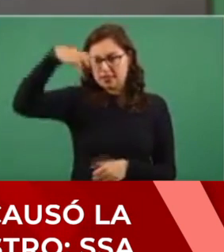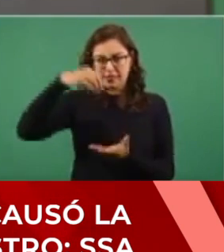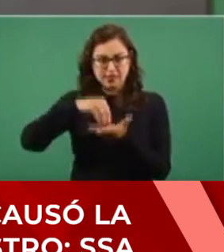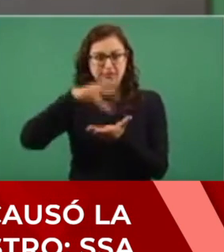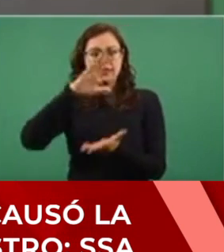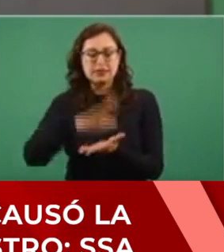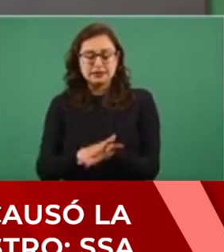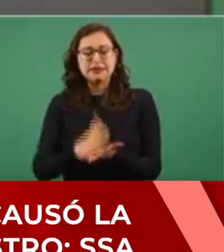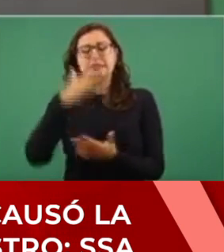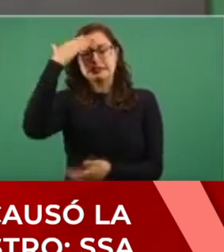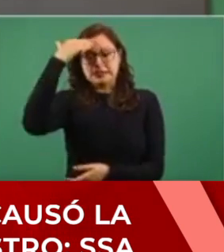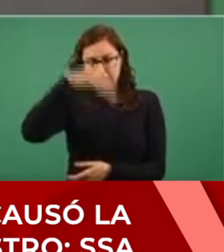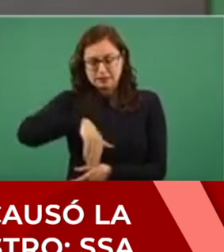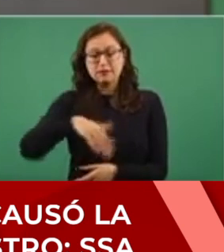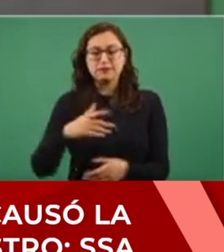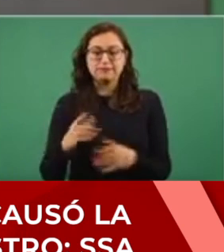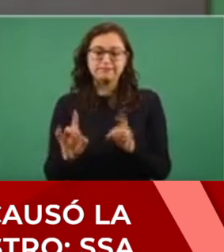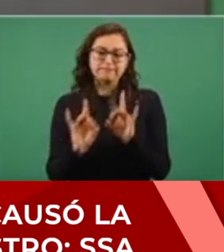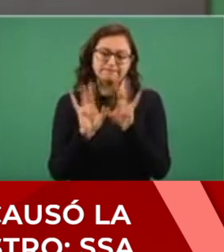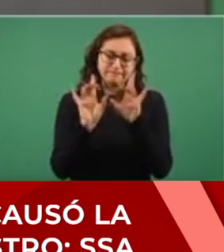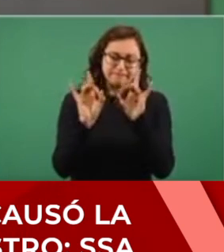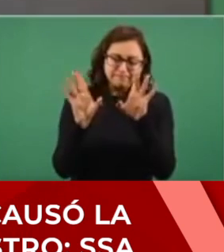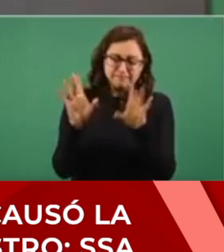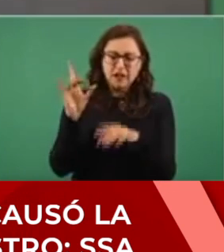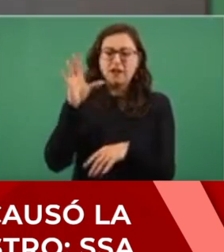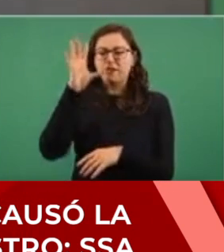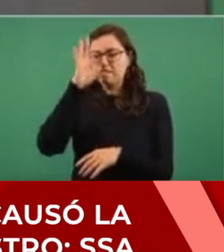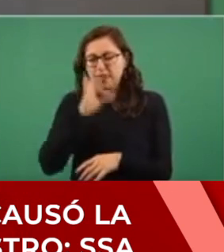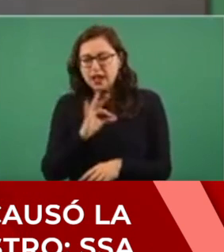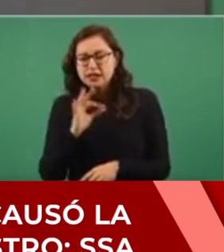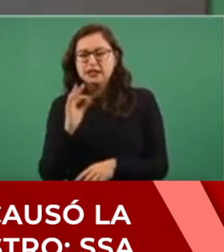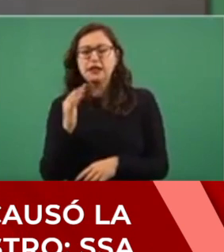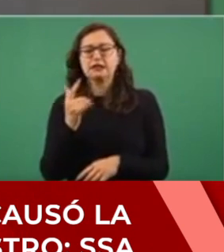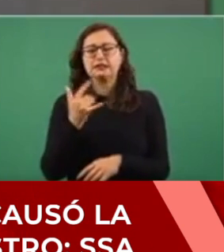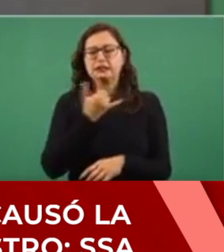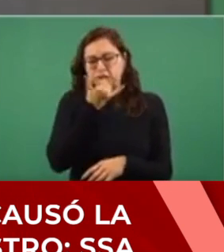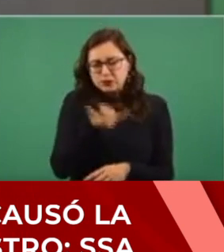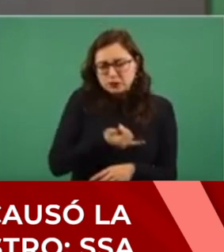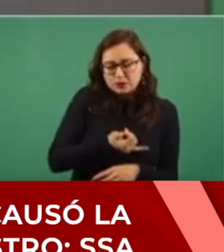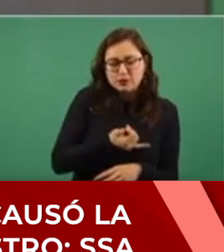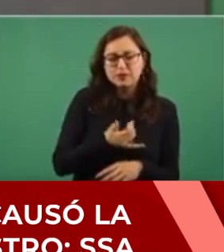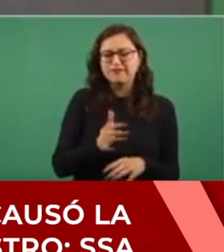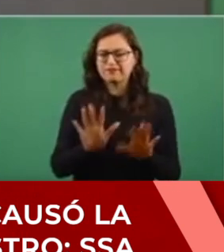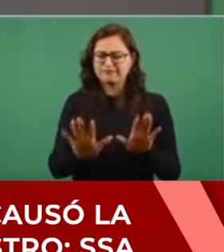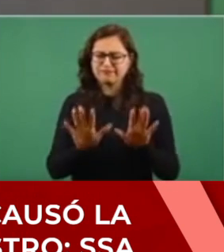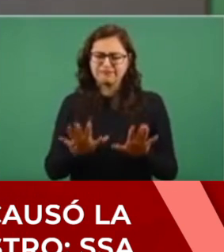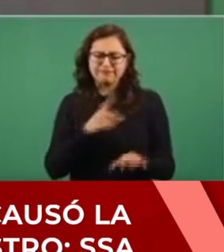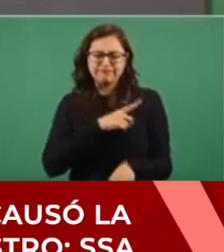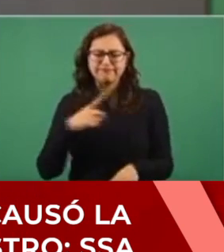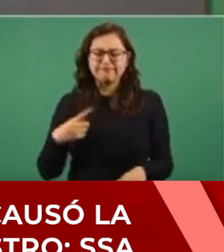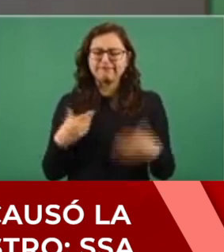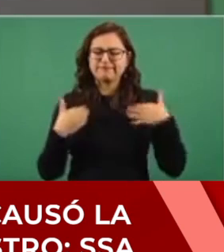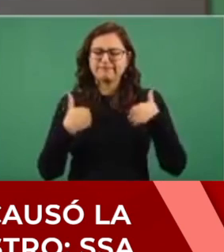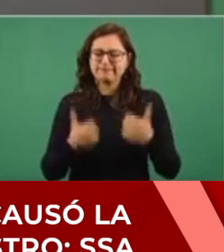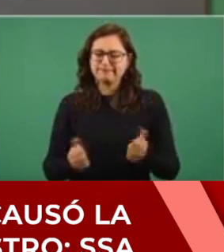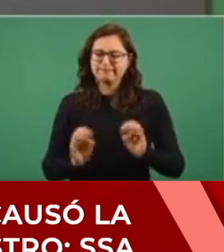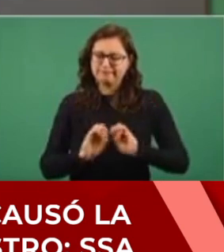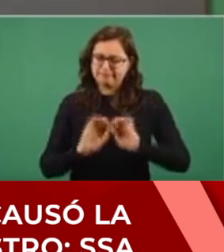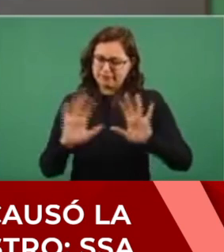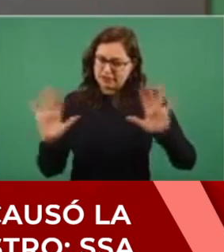sostenía el ingreso a la plataforma. Debe quedar muy claro, como lo dije ayer por la noche, esto es impresionante, refleja